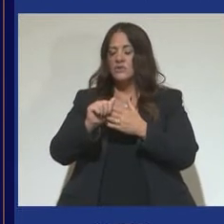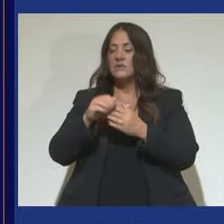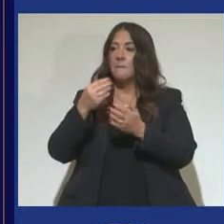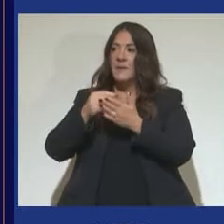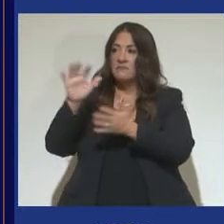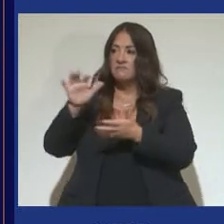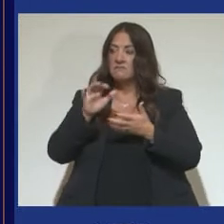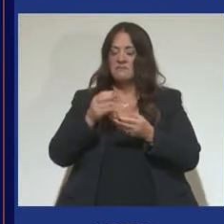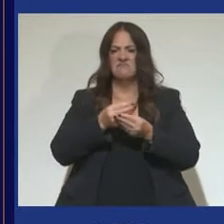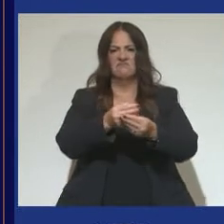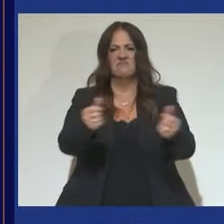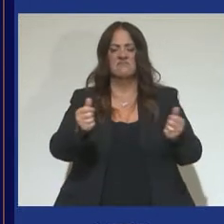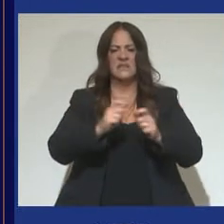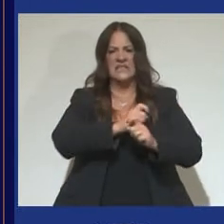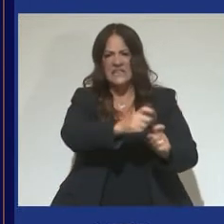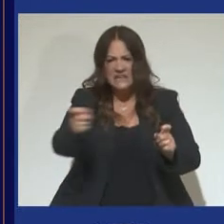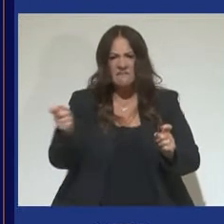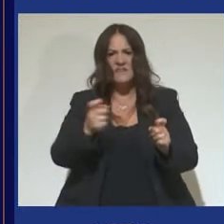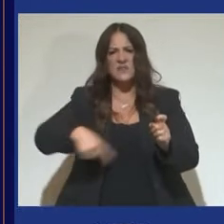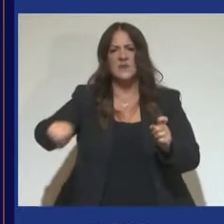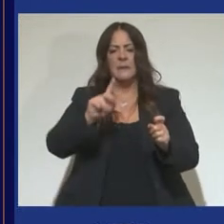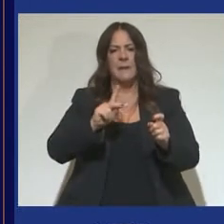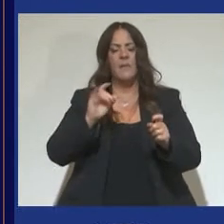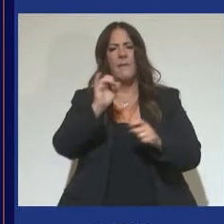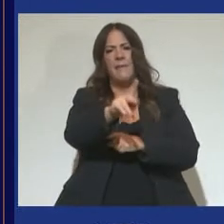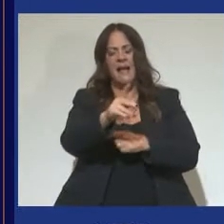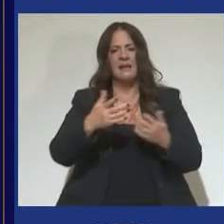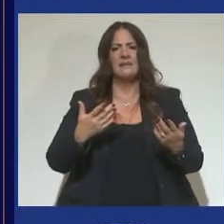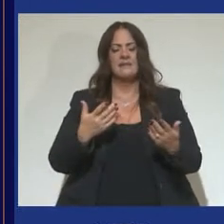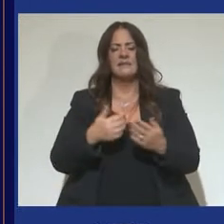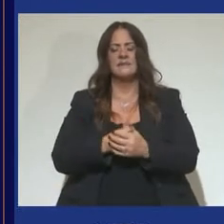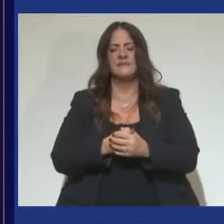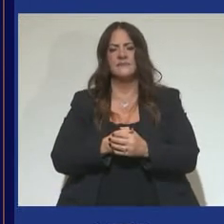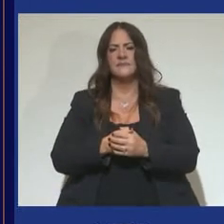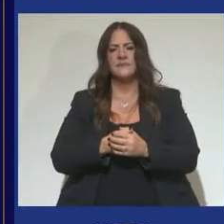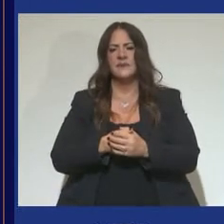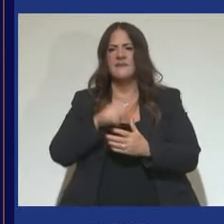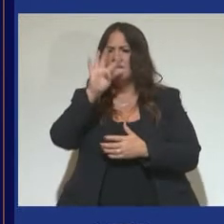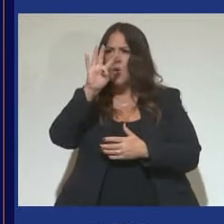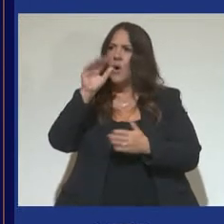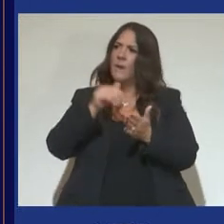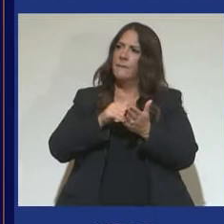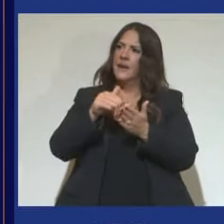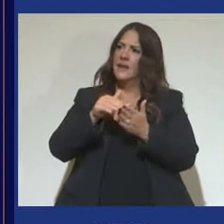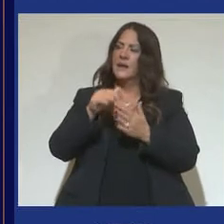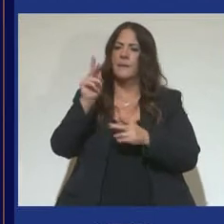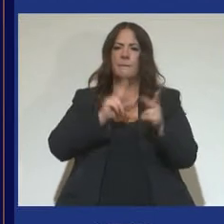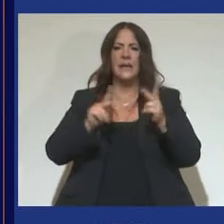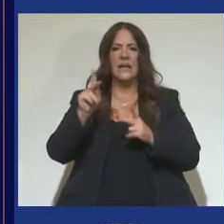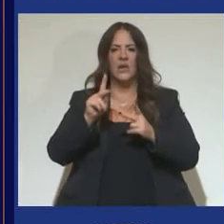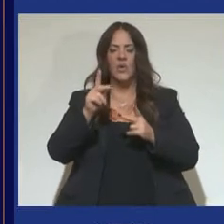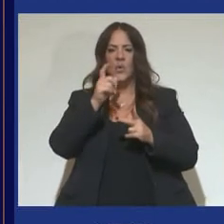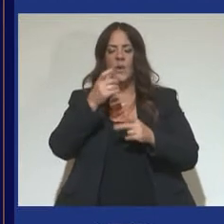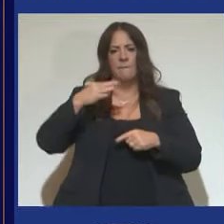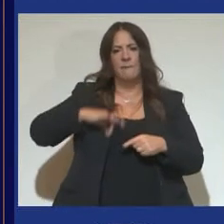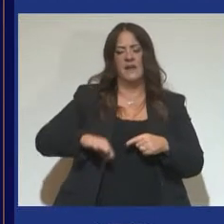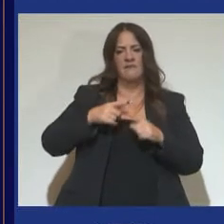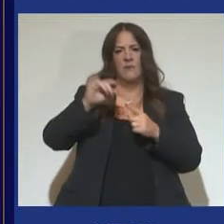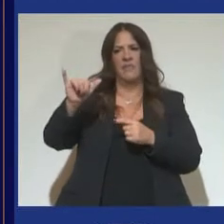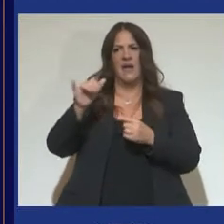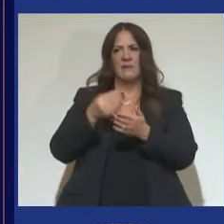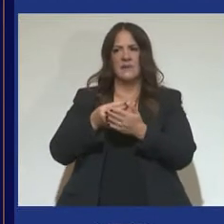los bolsillos de la gente en las próximas semanas para cuatro millones de personas